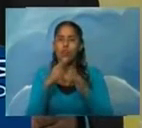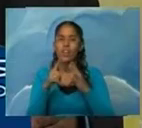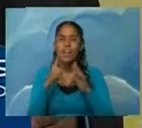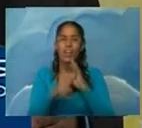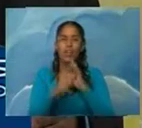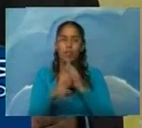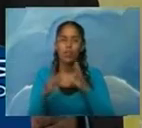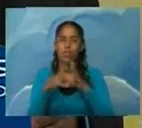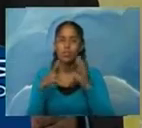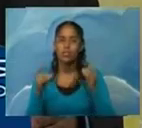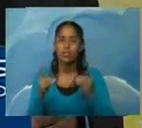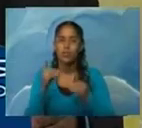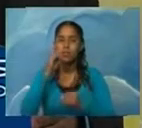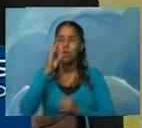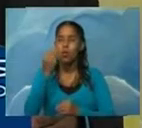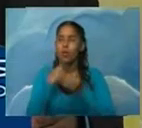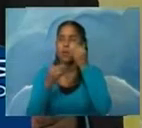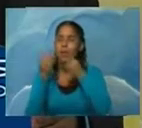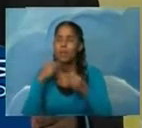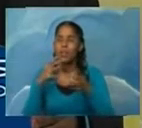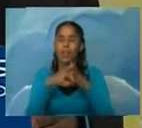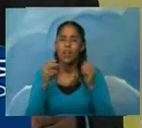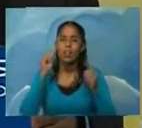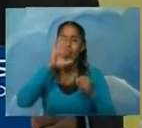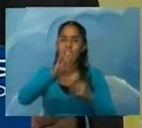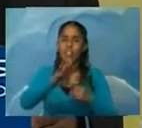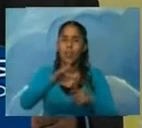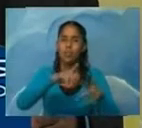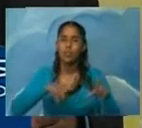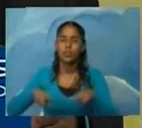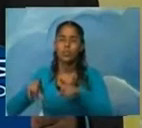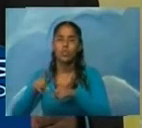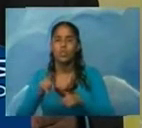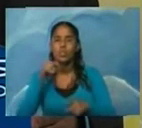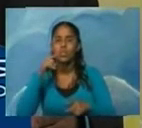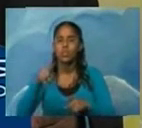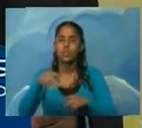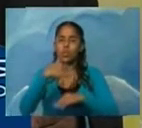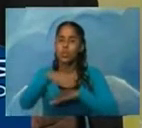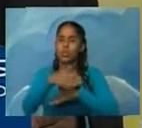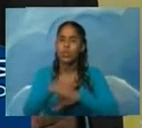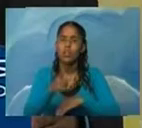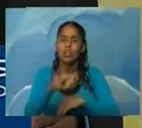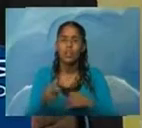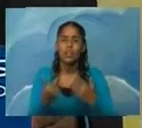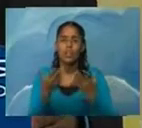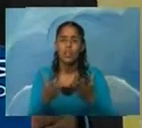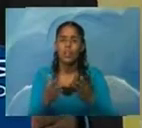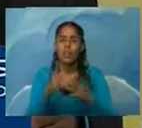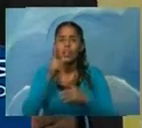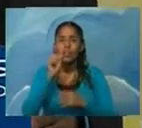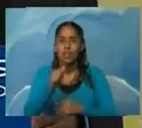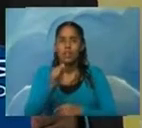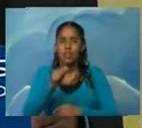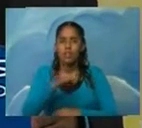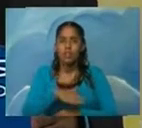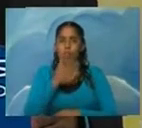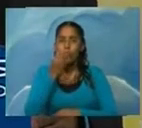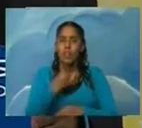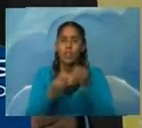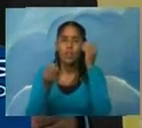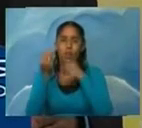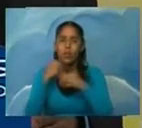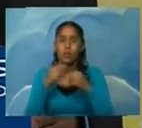mortecina comeréis. Al extranjero que está en tus poblaciones la darás, y él podrá comerla,